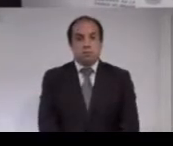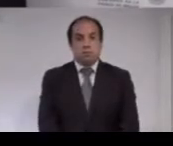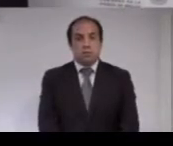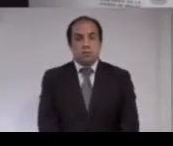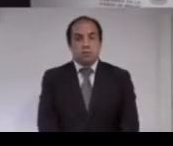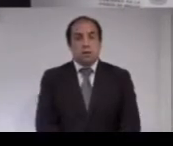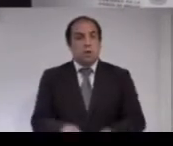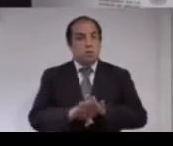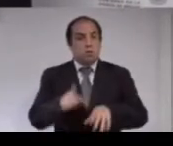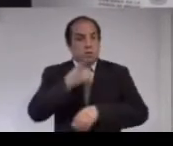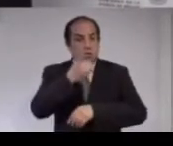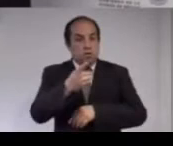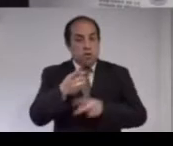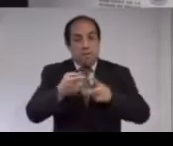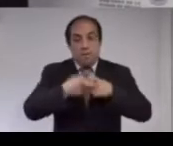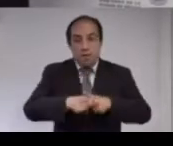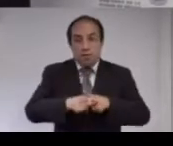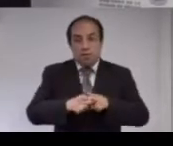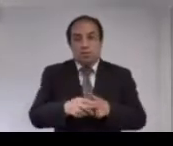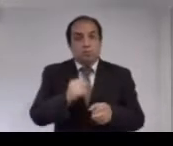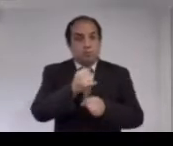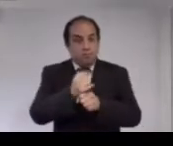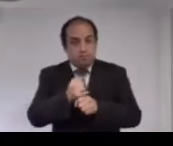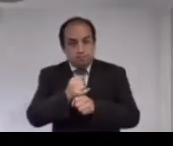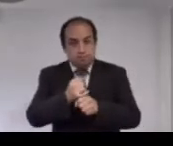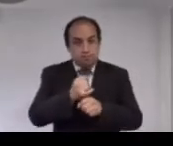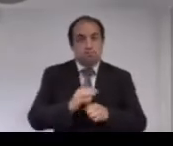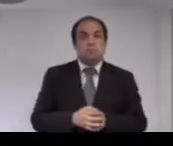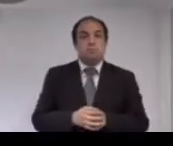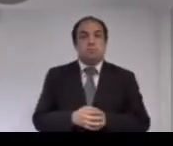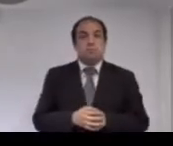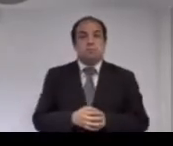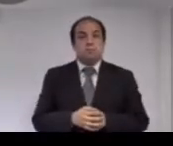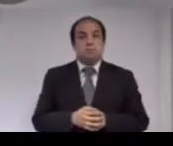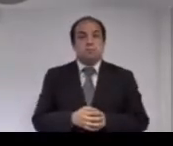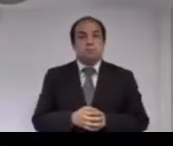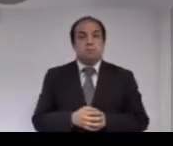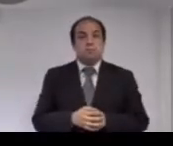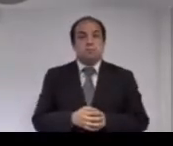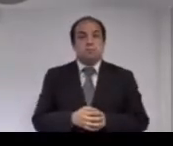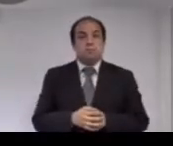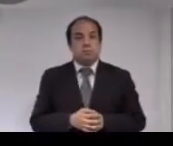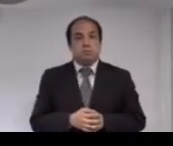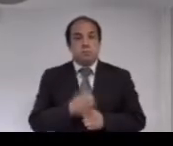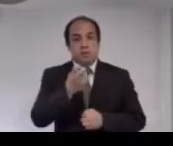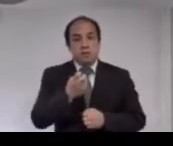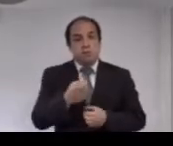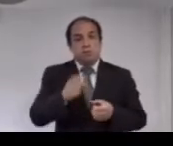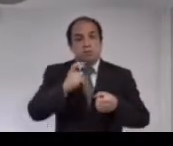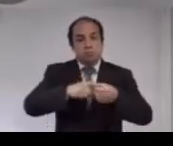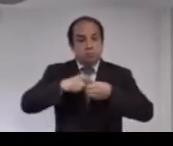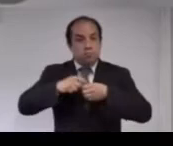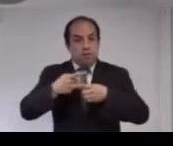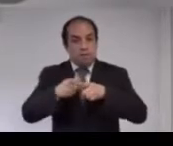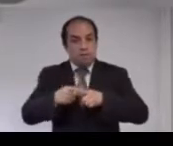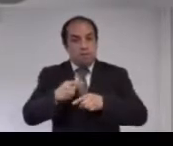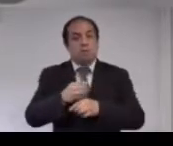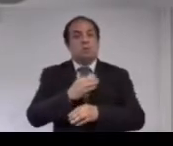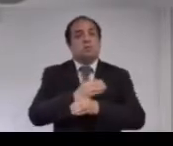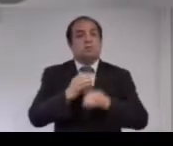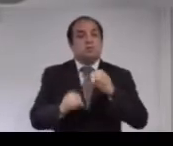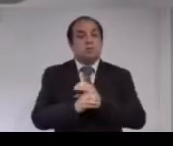Como hemos señalado, hemos iniciado la indagatoria. Estas se podrán ir incorporando diferentes elementos, como